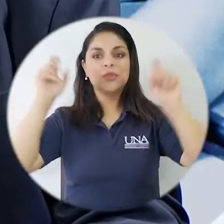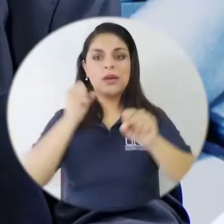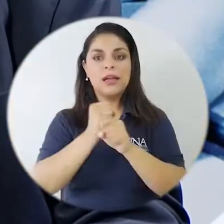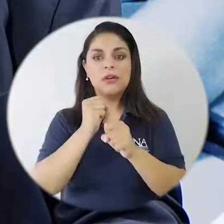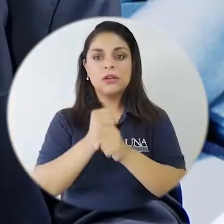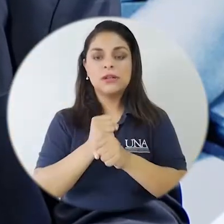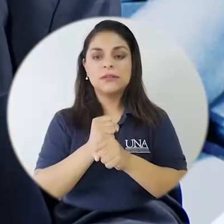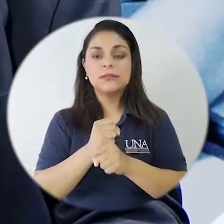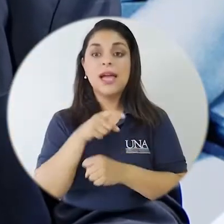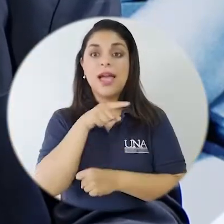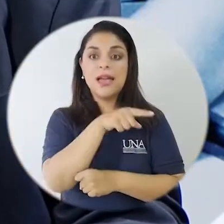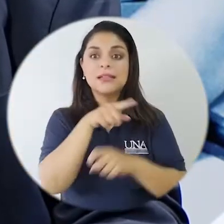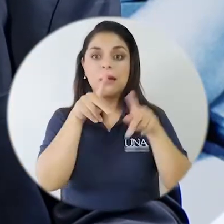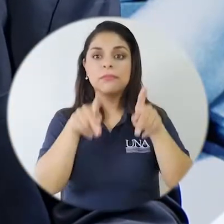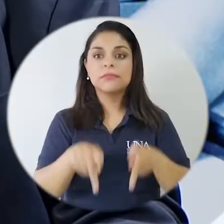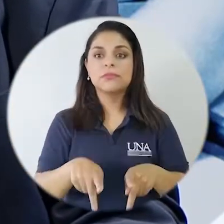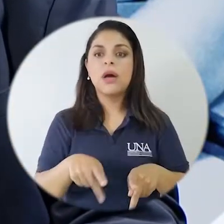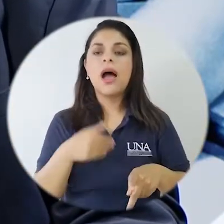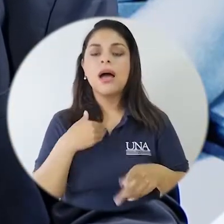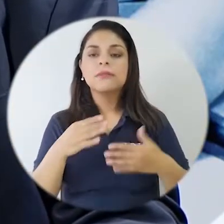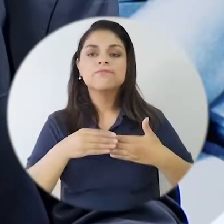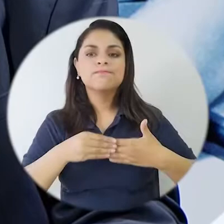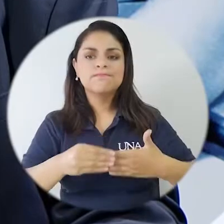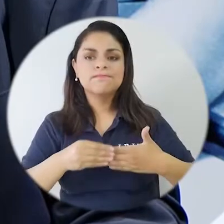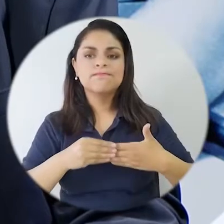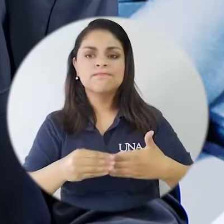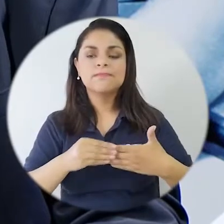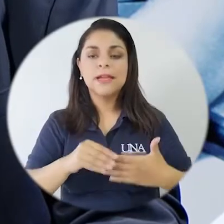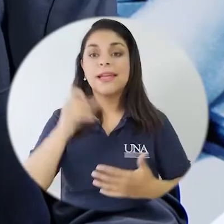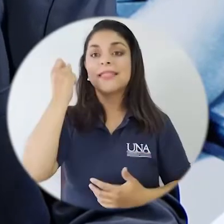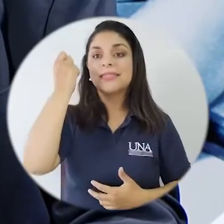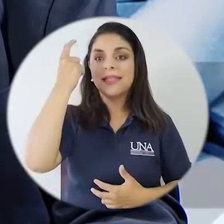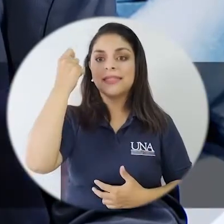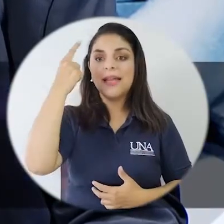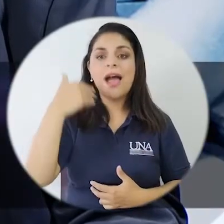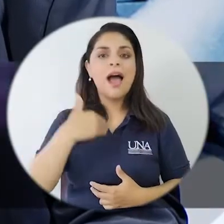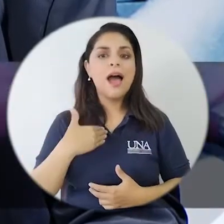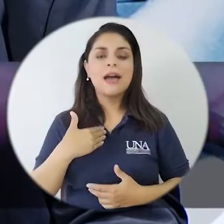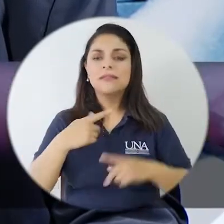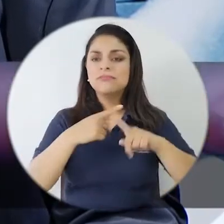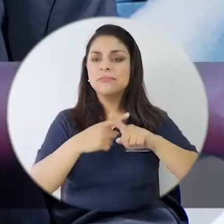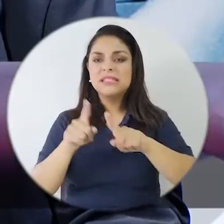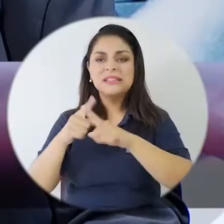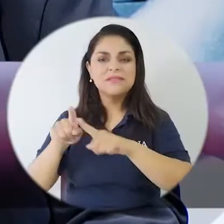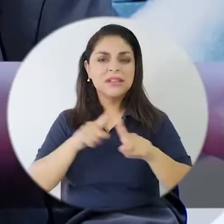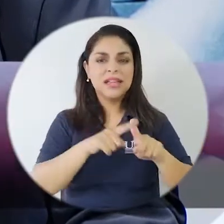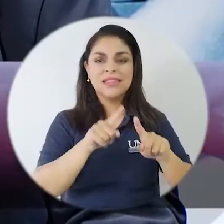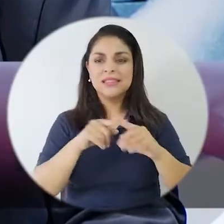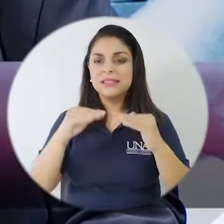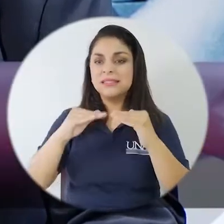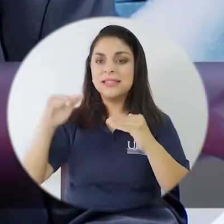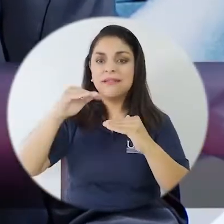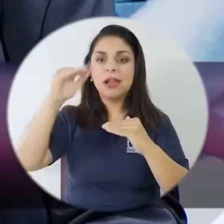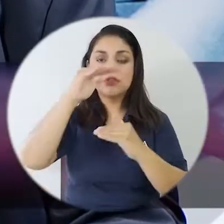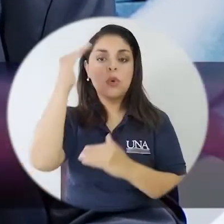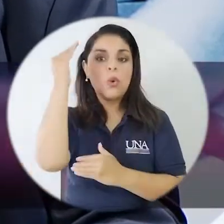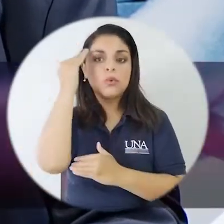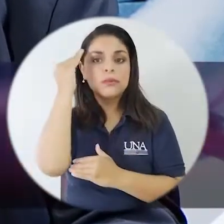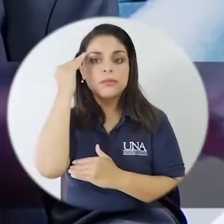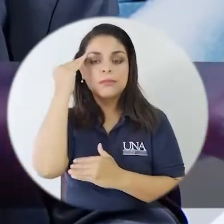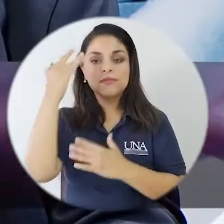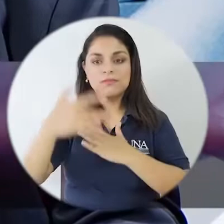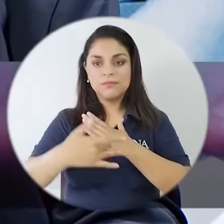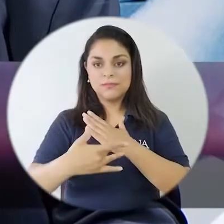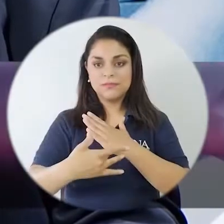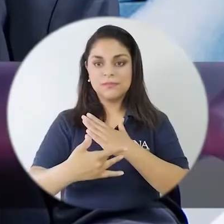está fundamentalmente en tener la flexibilidad para entender que hay distintos niveles de alfabetización en